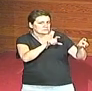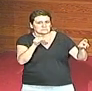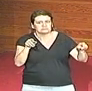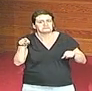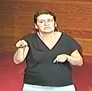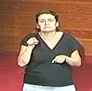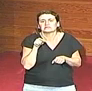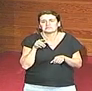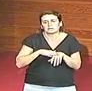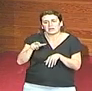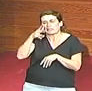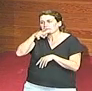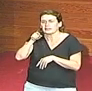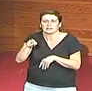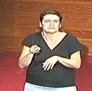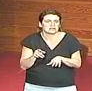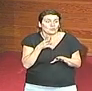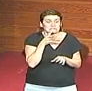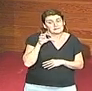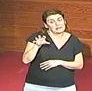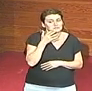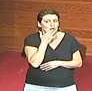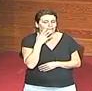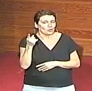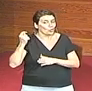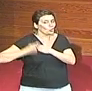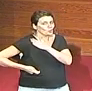Que sea un país que sea más severo.